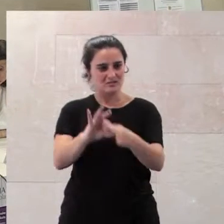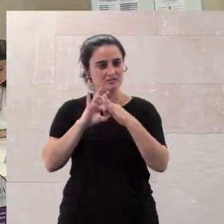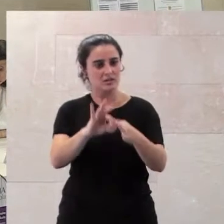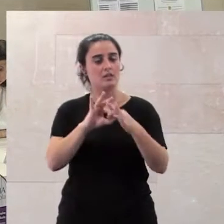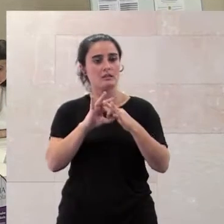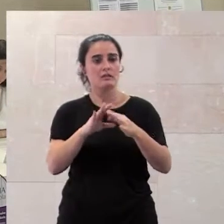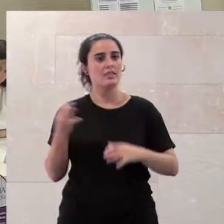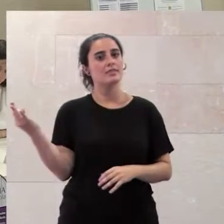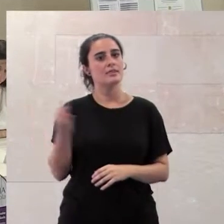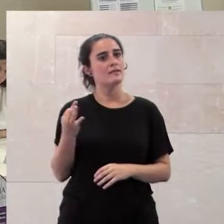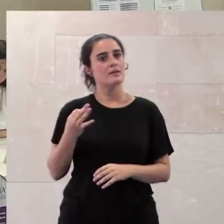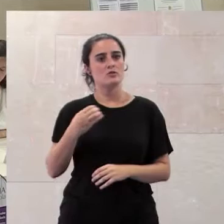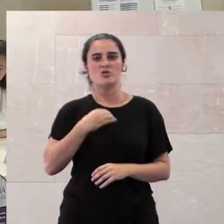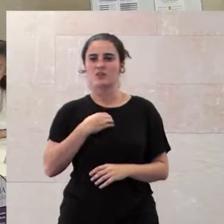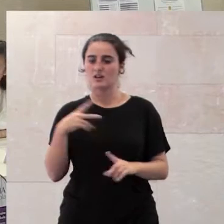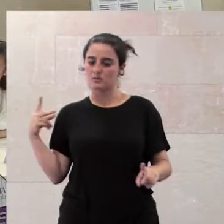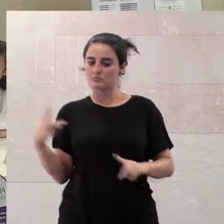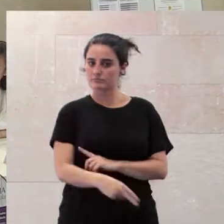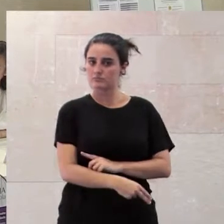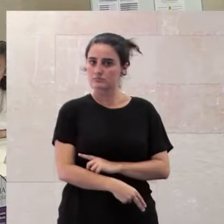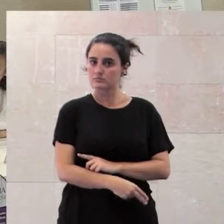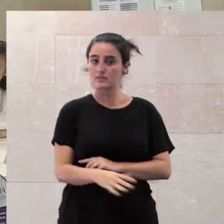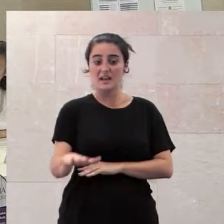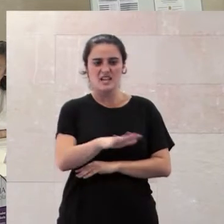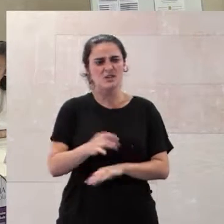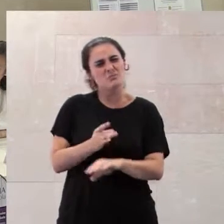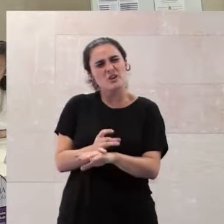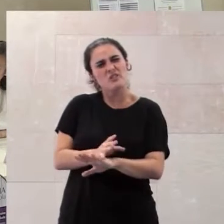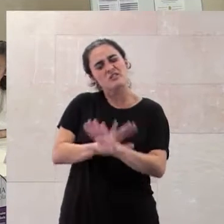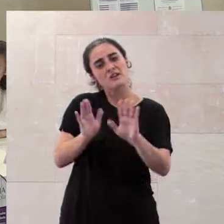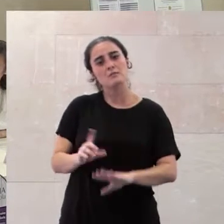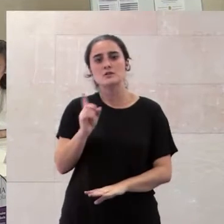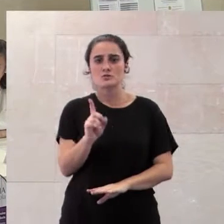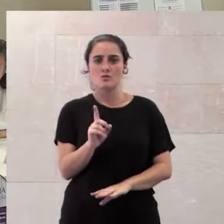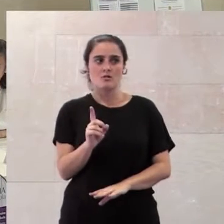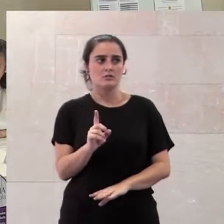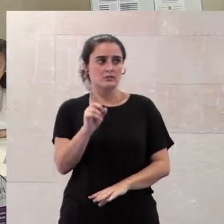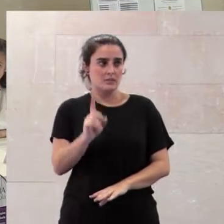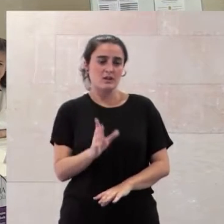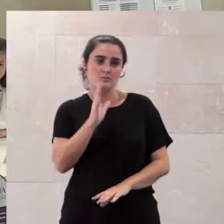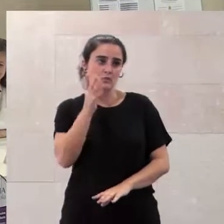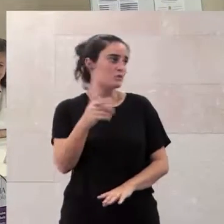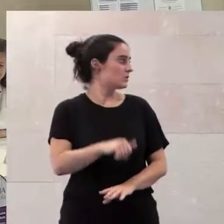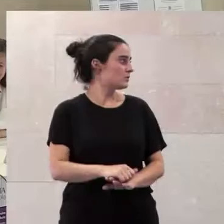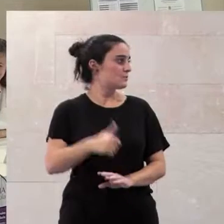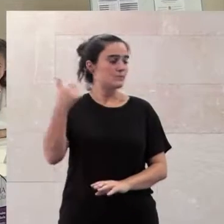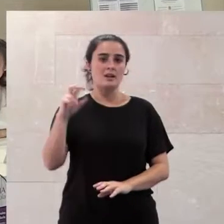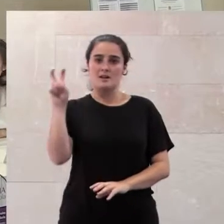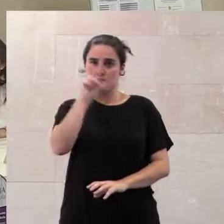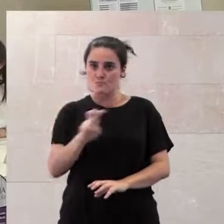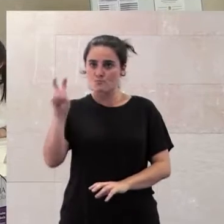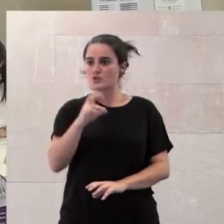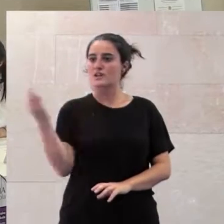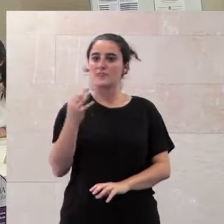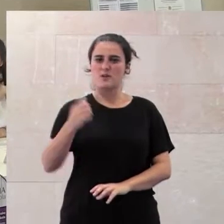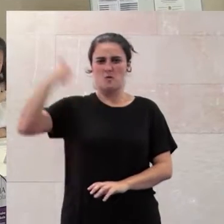perder tampoco ese punto, ¿no? No es un espacio solo para el ocio, que también, esta mosca debe ser patriarcal porque está aquí dándole que te